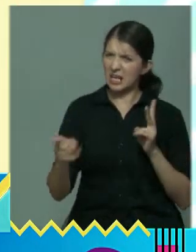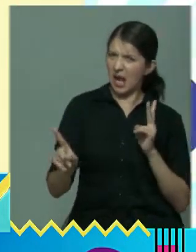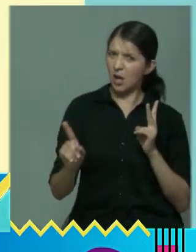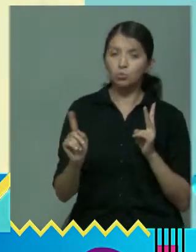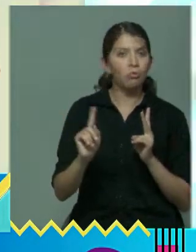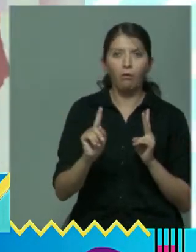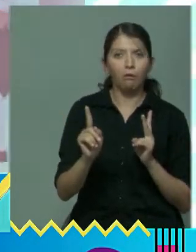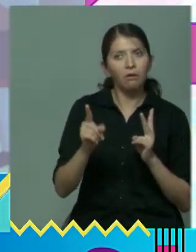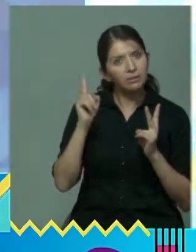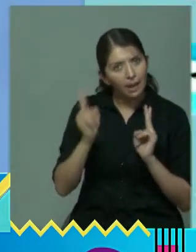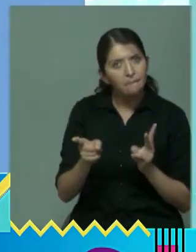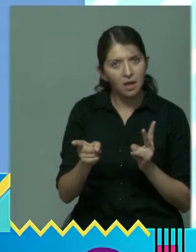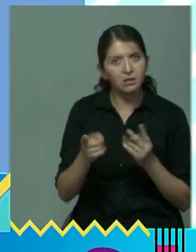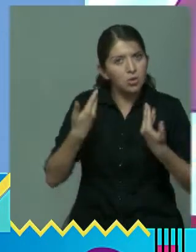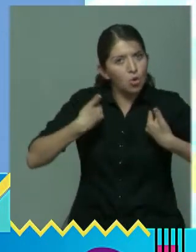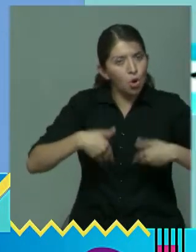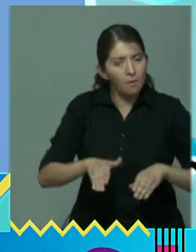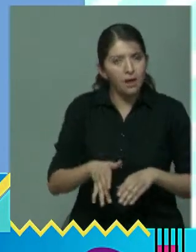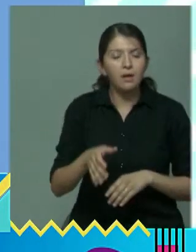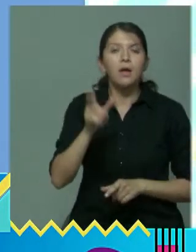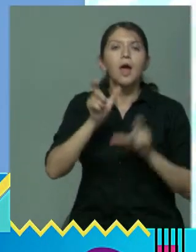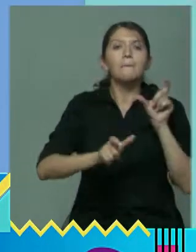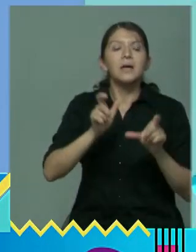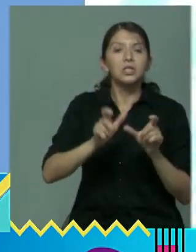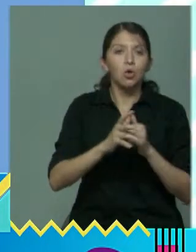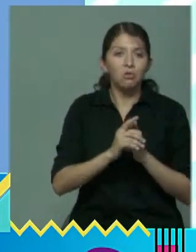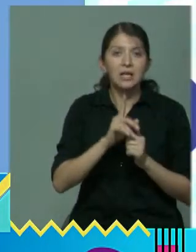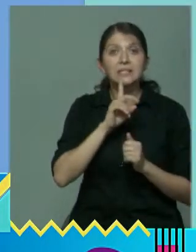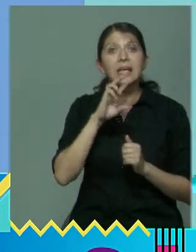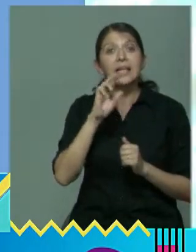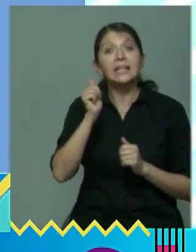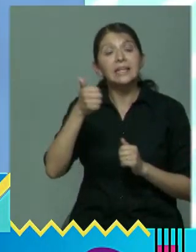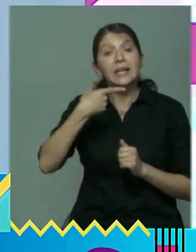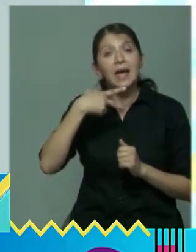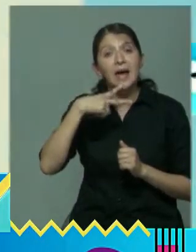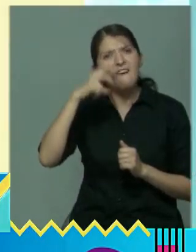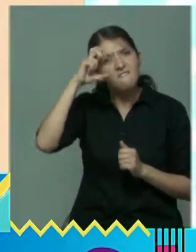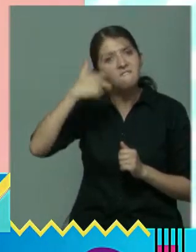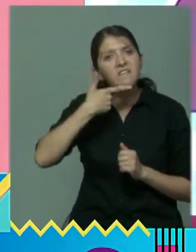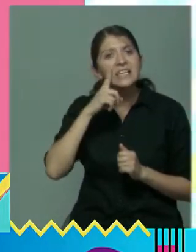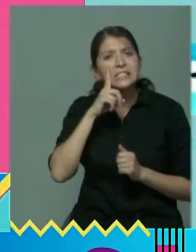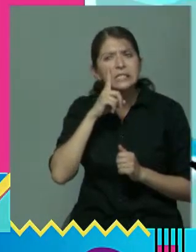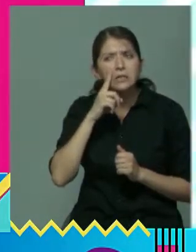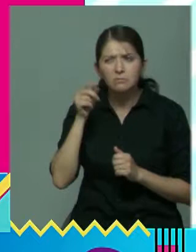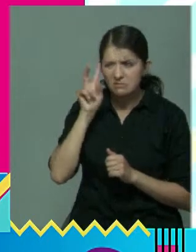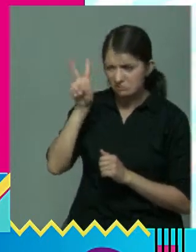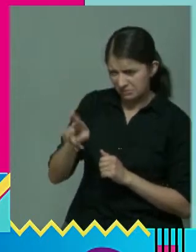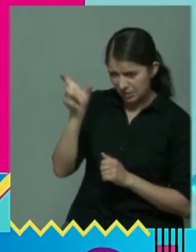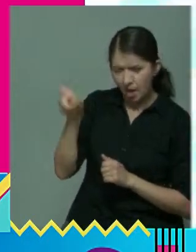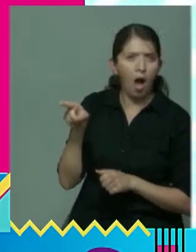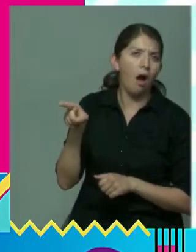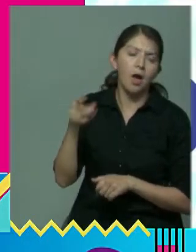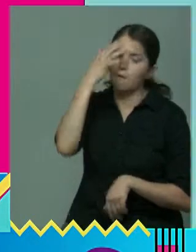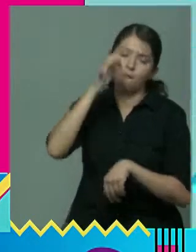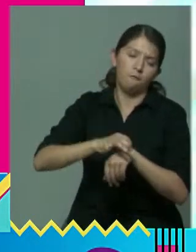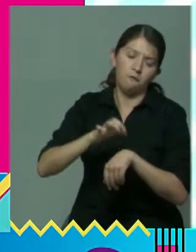Las personas travestis o las personas trans son personas que tienen problemas, entonces, o sea, esta cosa hay que derribarla. Lo de las patologías que